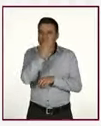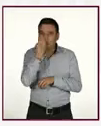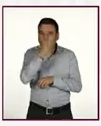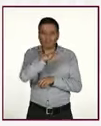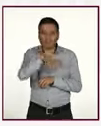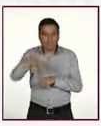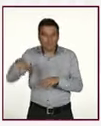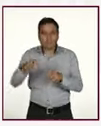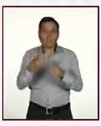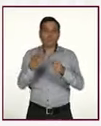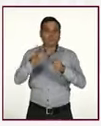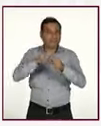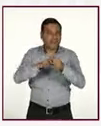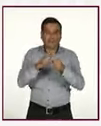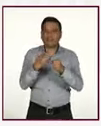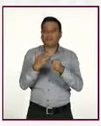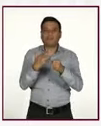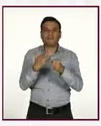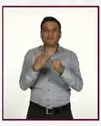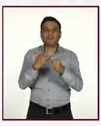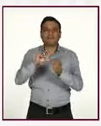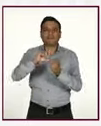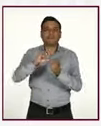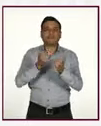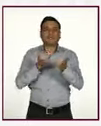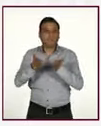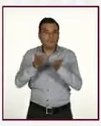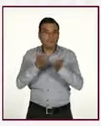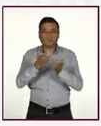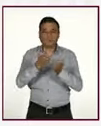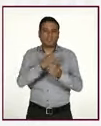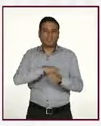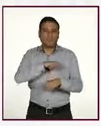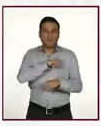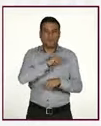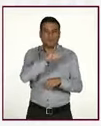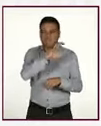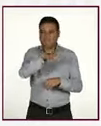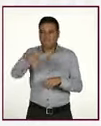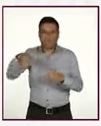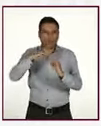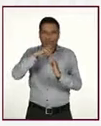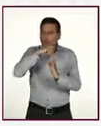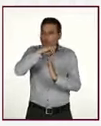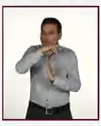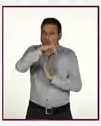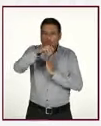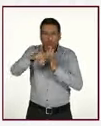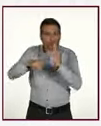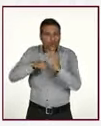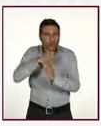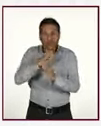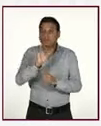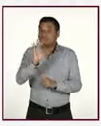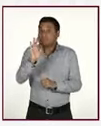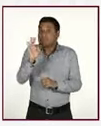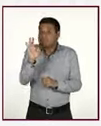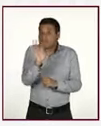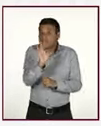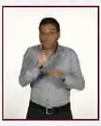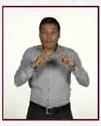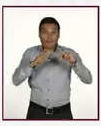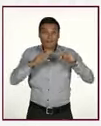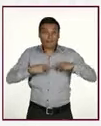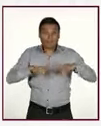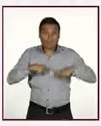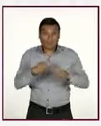importantes, los servicios de salud, los hospitales generales, ¿no?, en donde todas y todos, aunque no tenemos un perfil de salud, tenemos